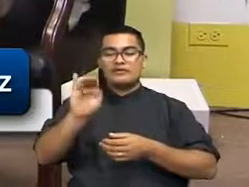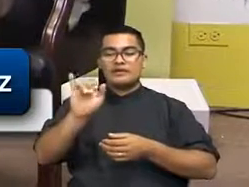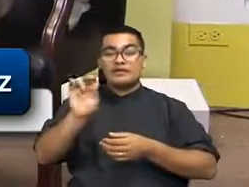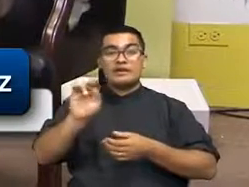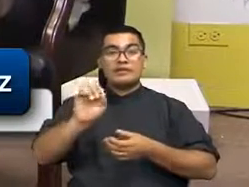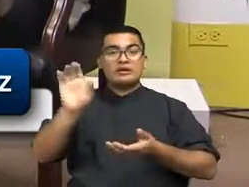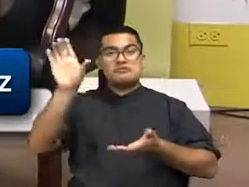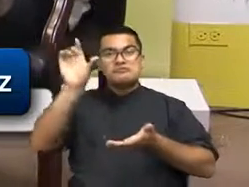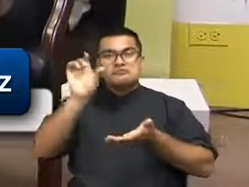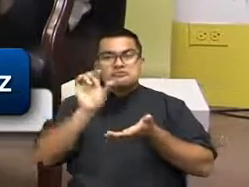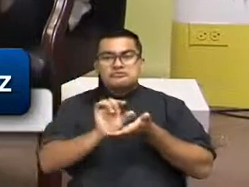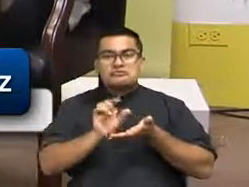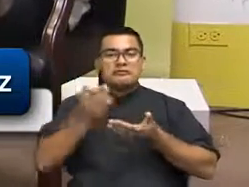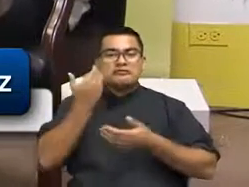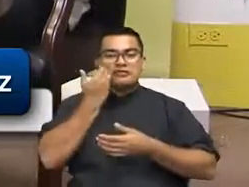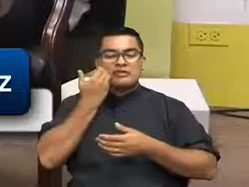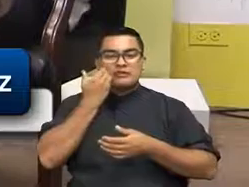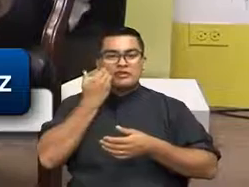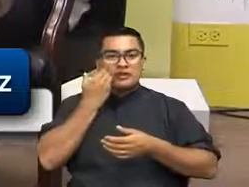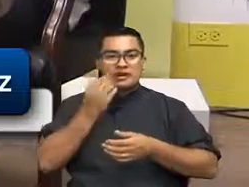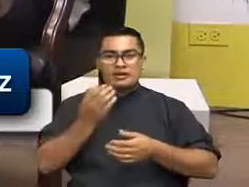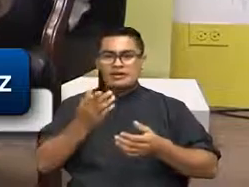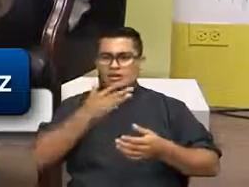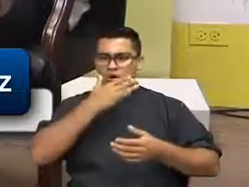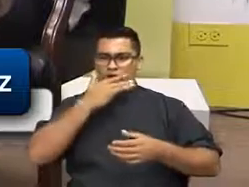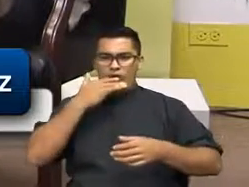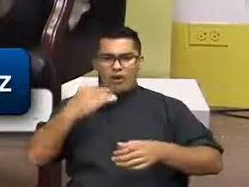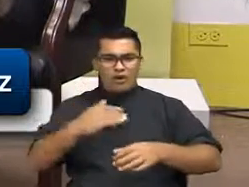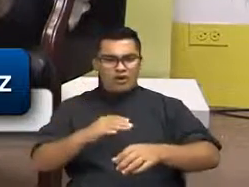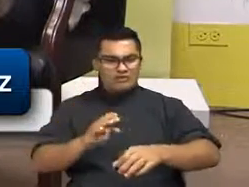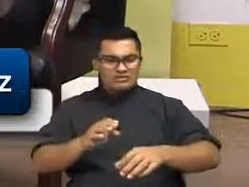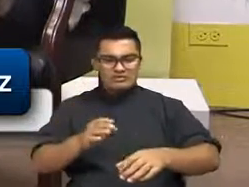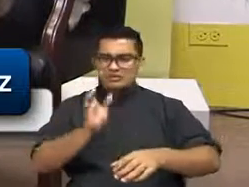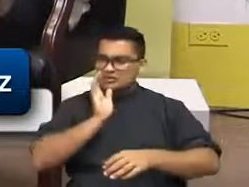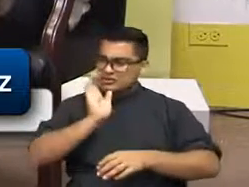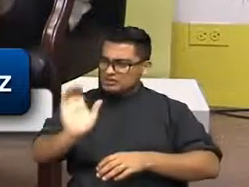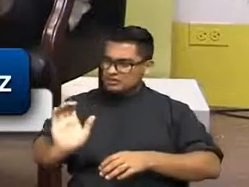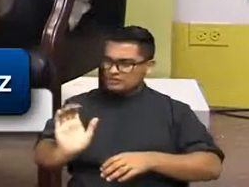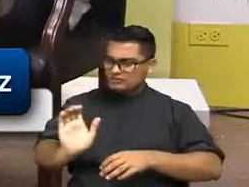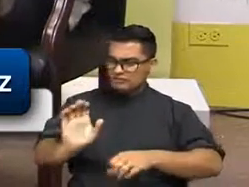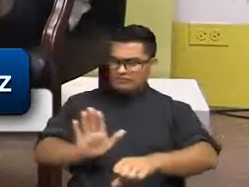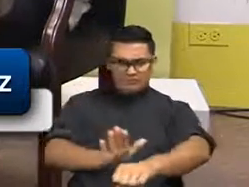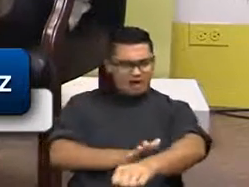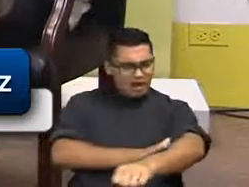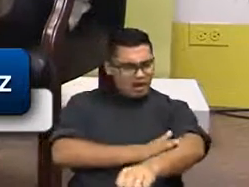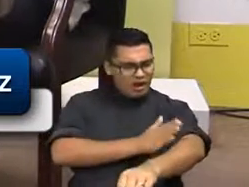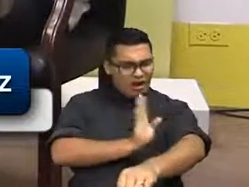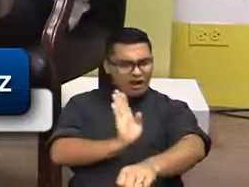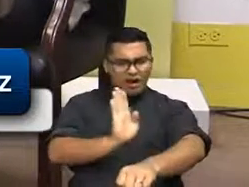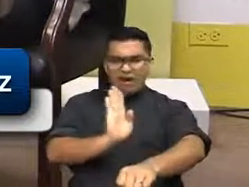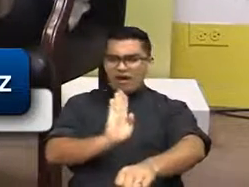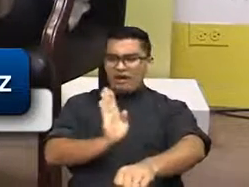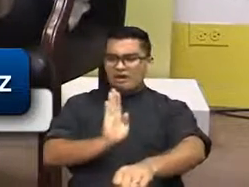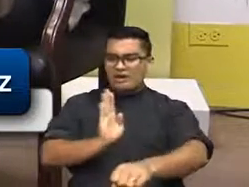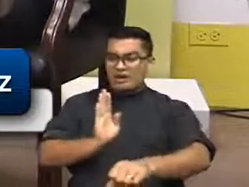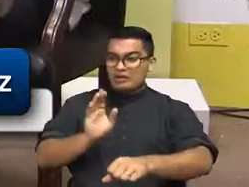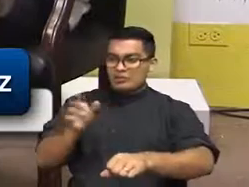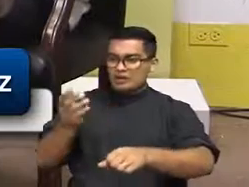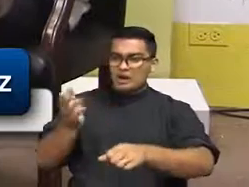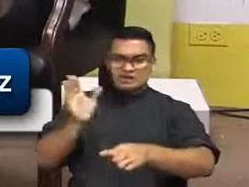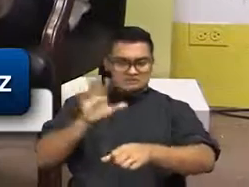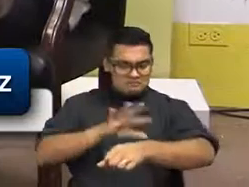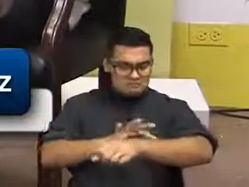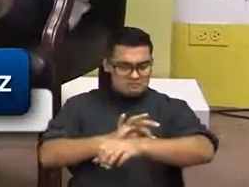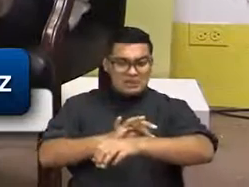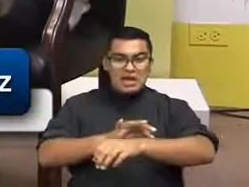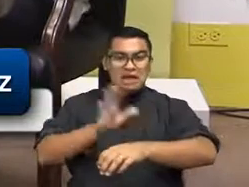principales características como la palidez mucocutánea, que es lo generalmente lo que los padres en ese momento llegan y nos hacen saber. Ellos